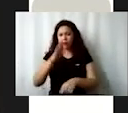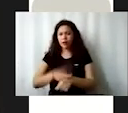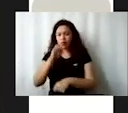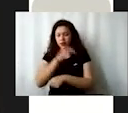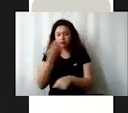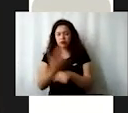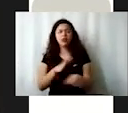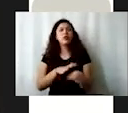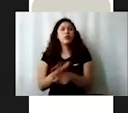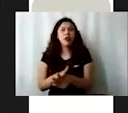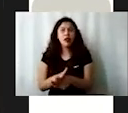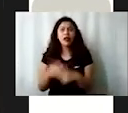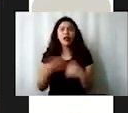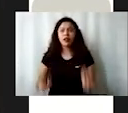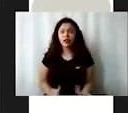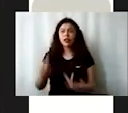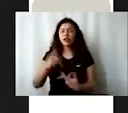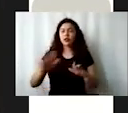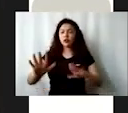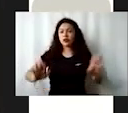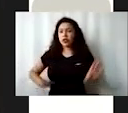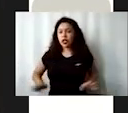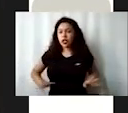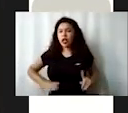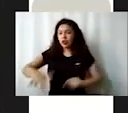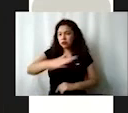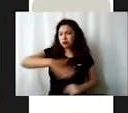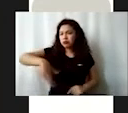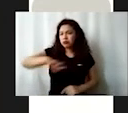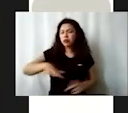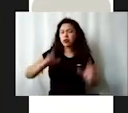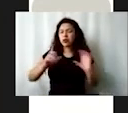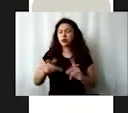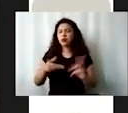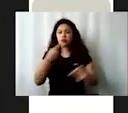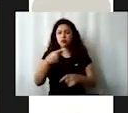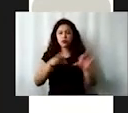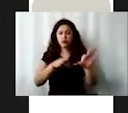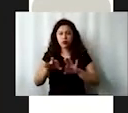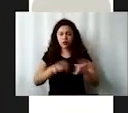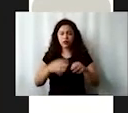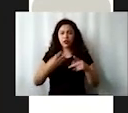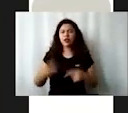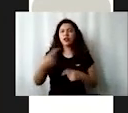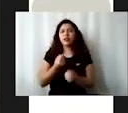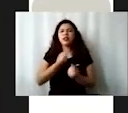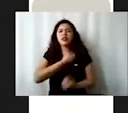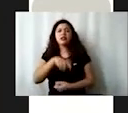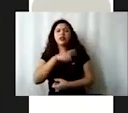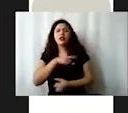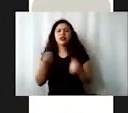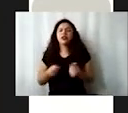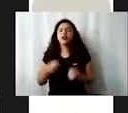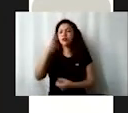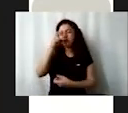responsabilidades? ¿En qué condiciones físicas está trabajando usted? ¿Cuáles son las exigencias de salud y seguridad? ¿Qué